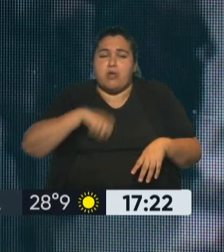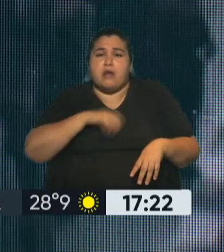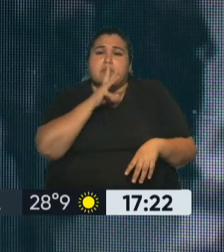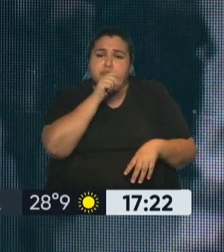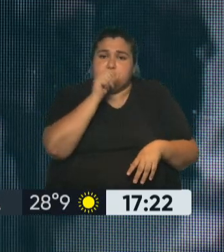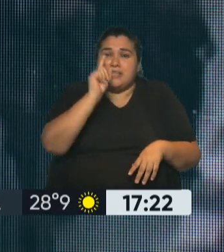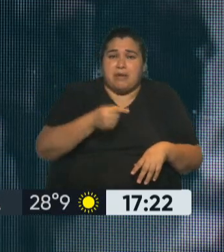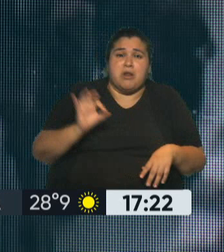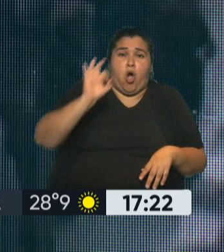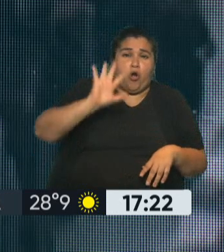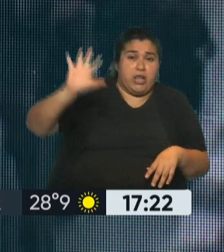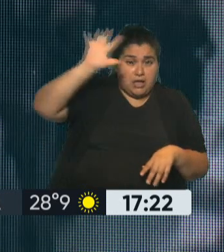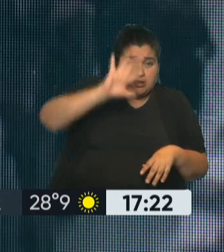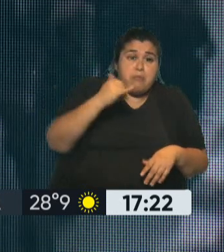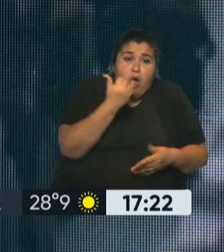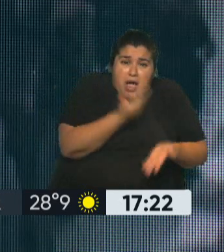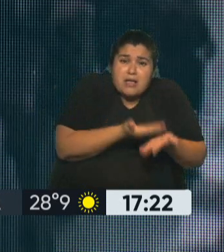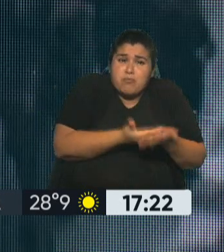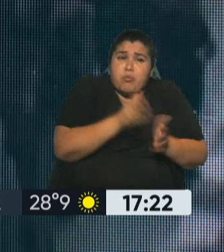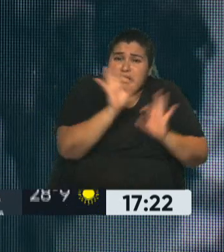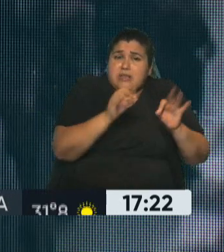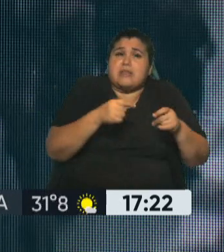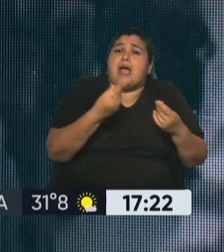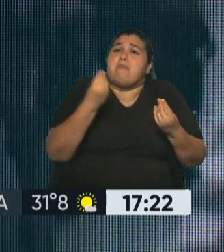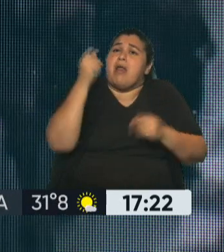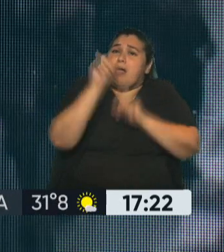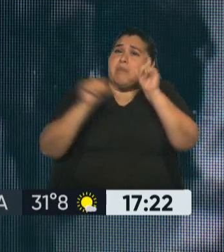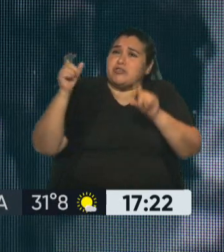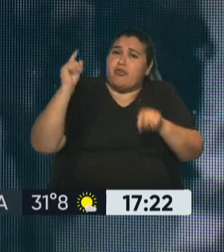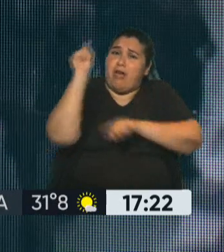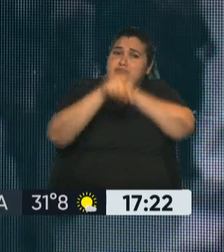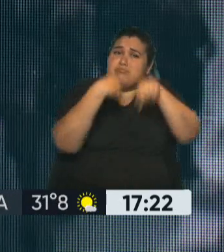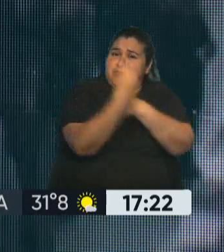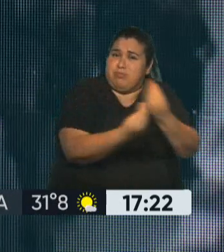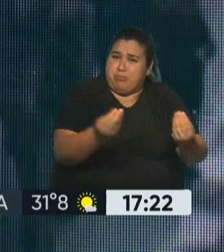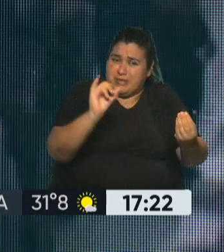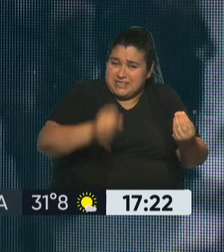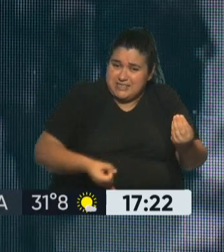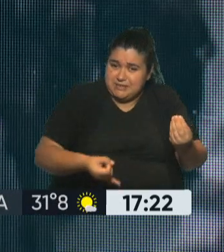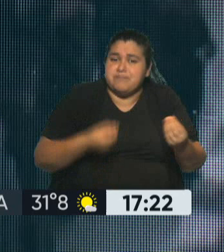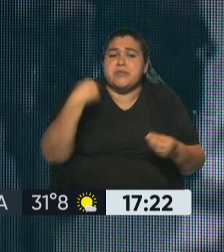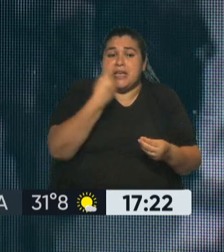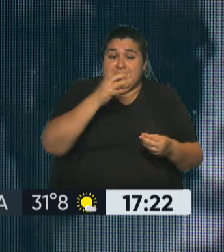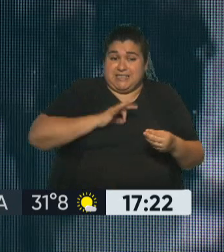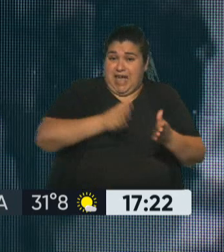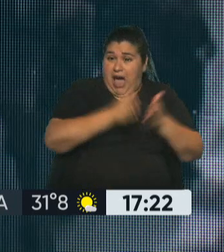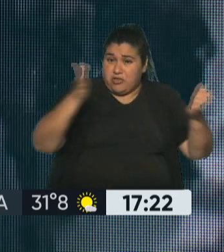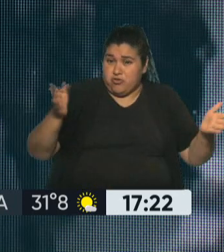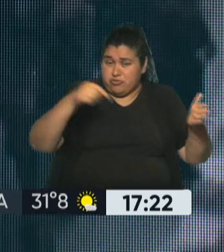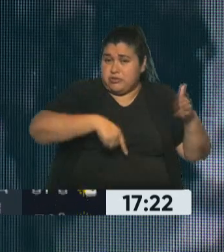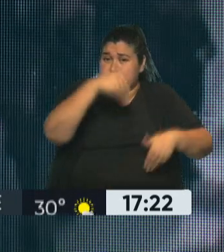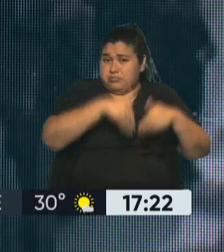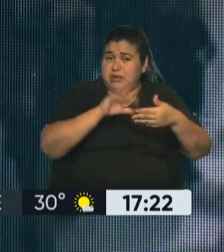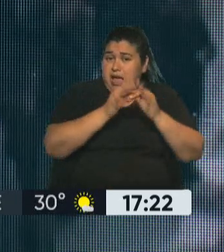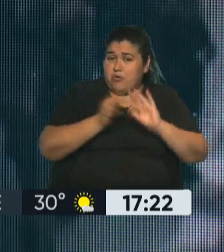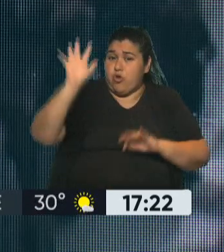Medio Oriente. Pero hay políticas previstas para estimular esa migración, lo cual muestra esta gran contradicción. Estamos en un año de elecciones europeas, eso es clave,